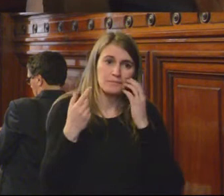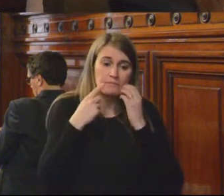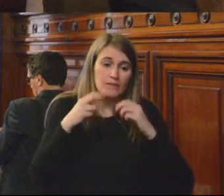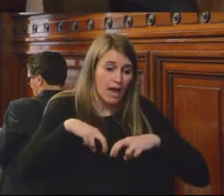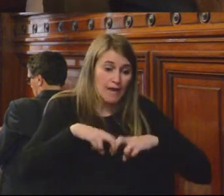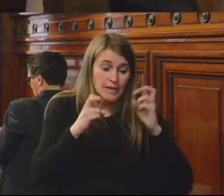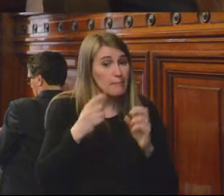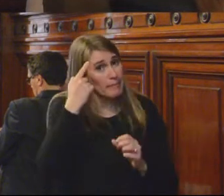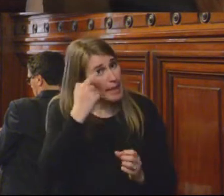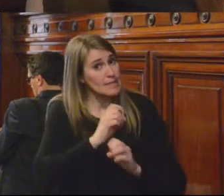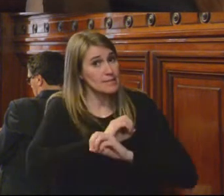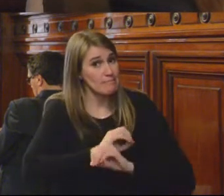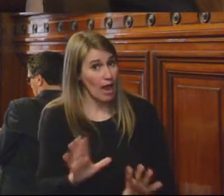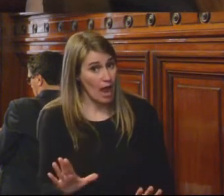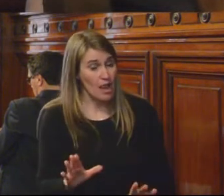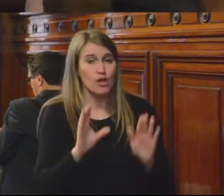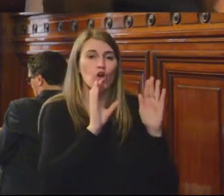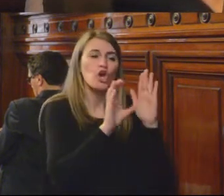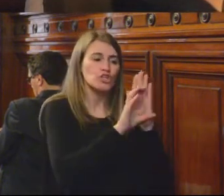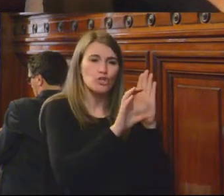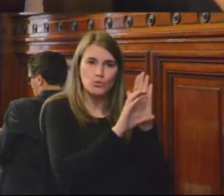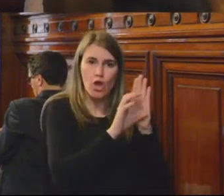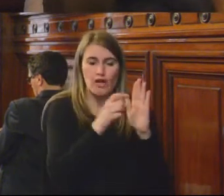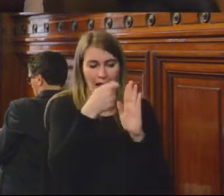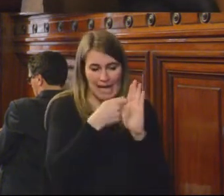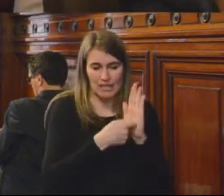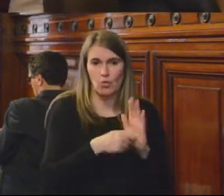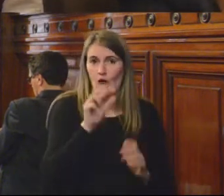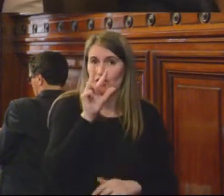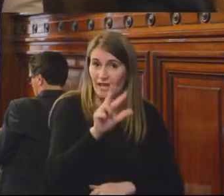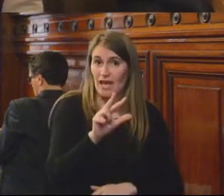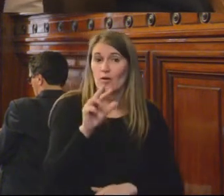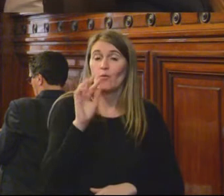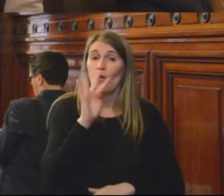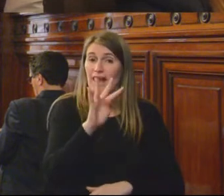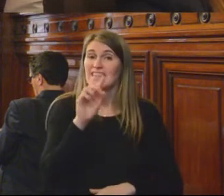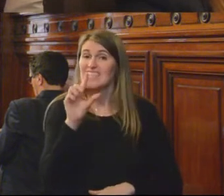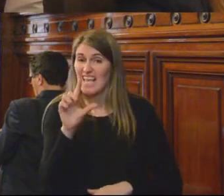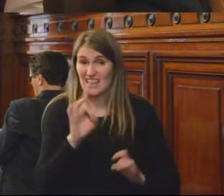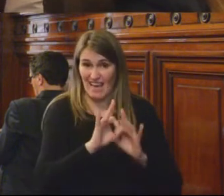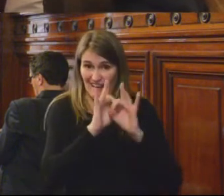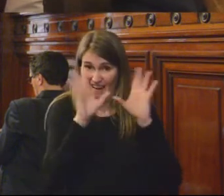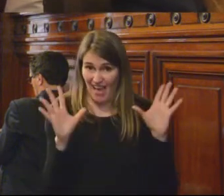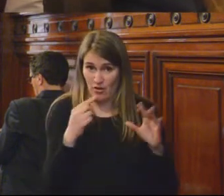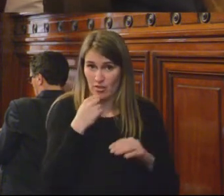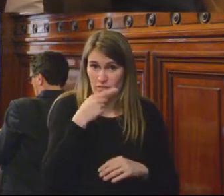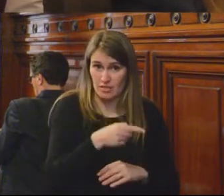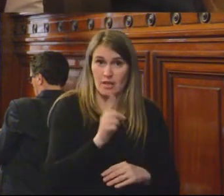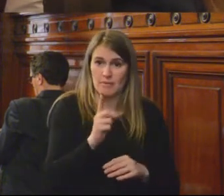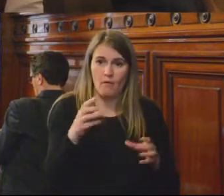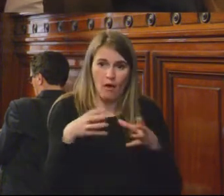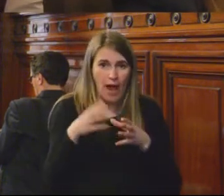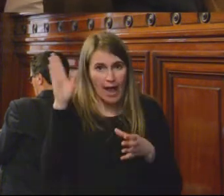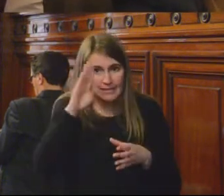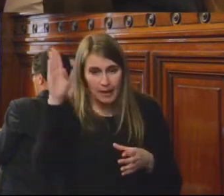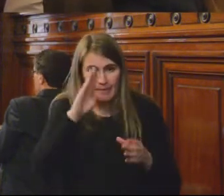prejuicios, nos damos cuenta que la Constitución, el artículo 347, es muy claro, dice que la Asamblea Nacional Constituyente tiene el objeto